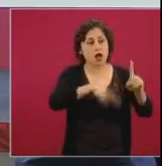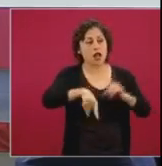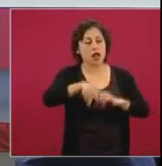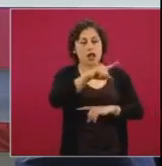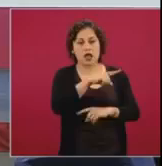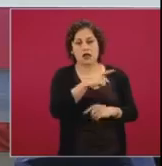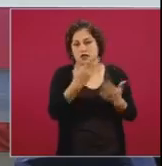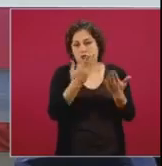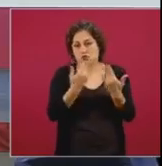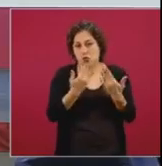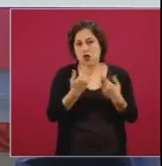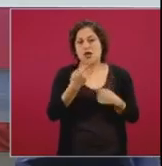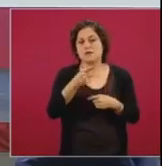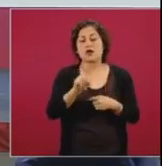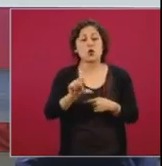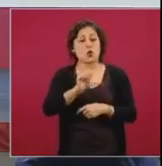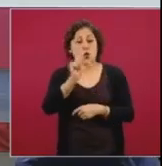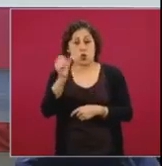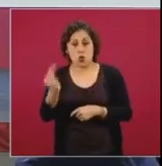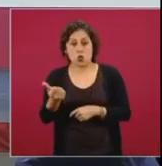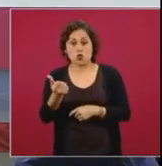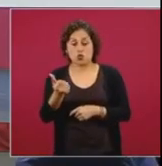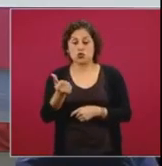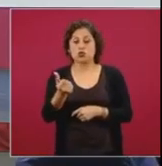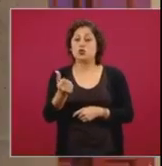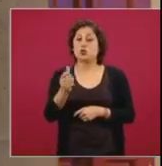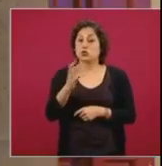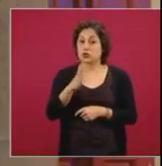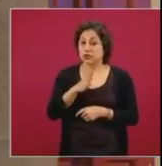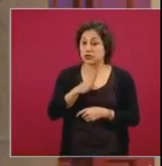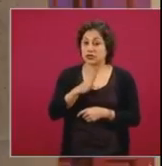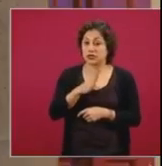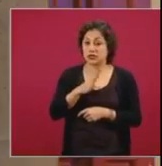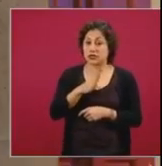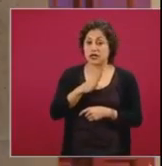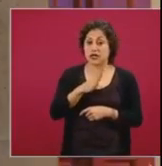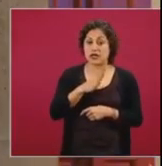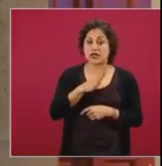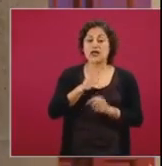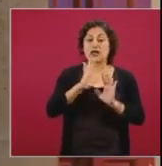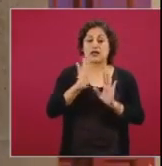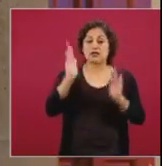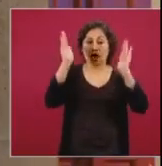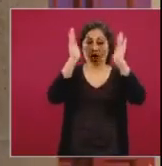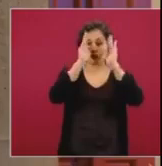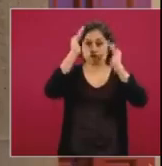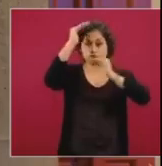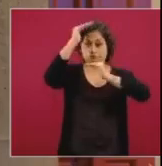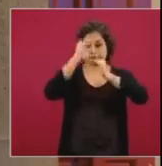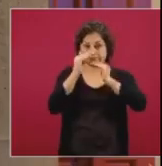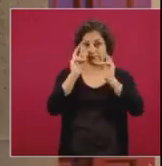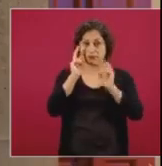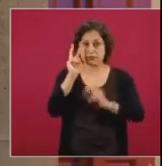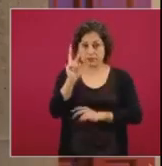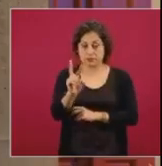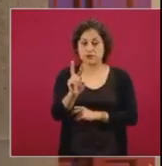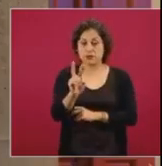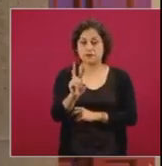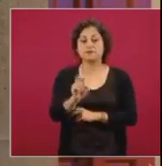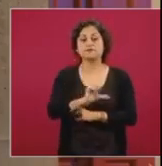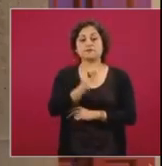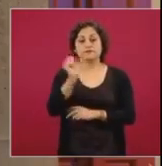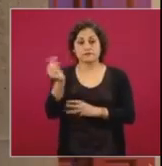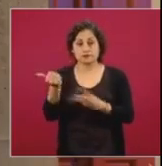nuevos. El grado 1, en donde ya hay alteraciones visuales mínimas, y